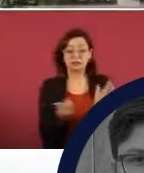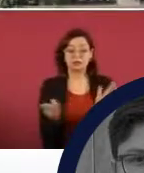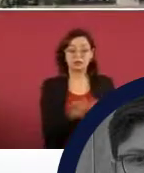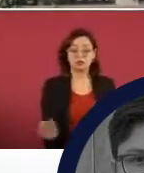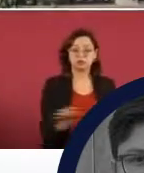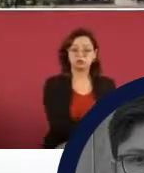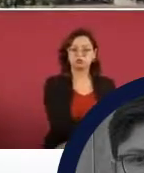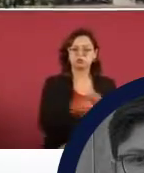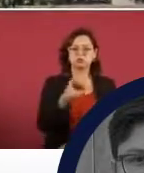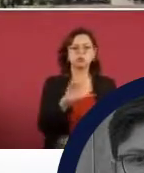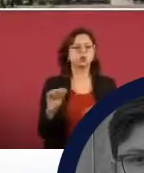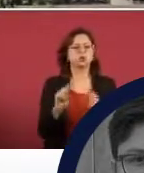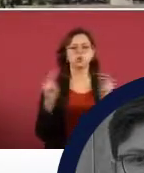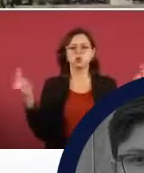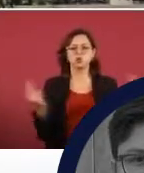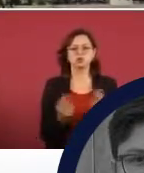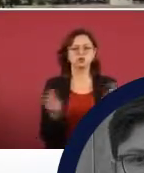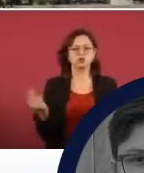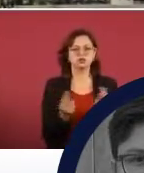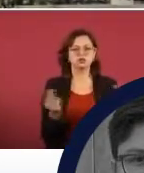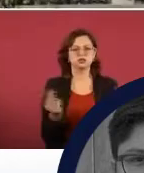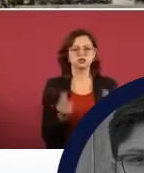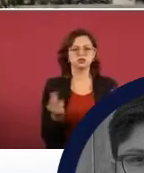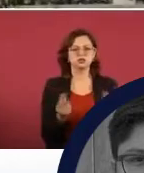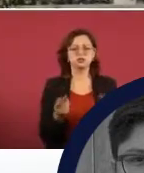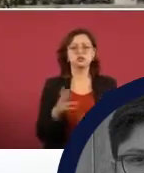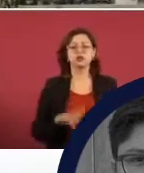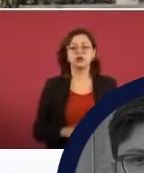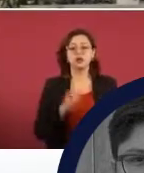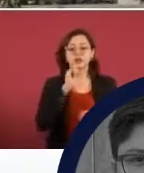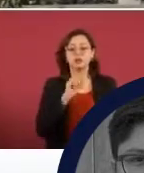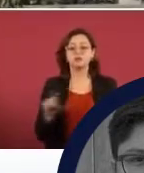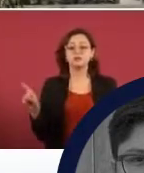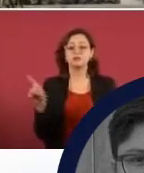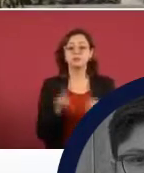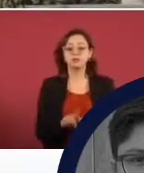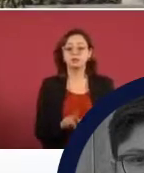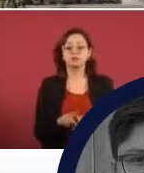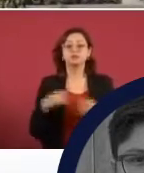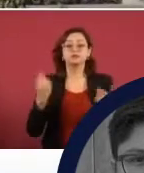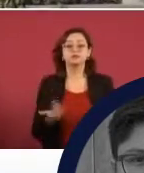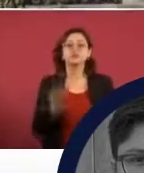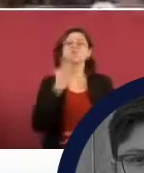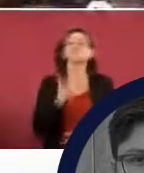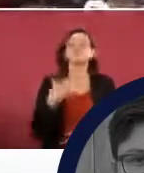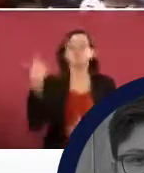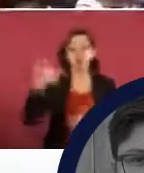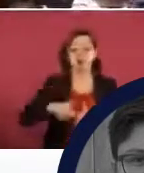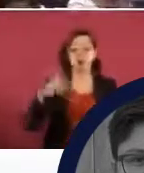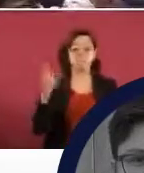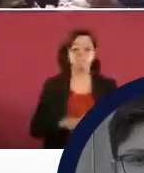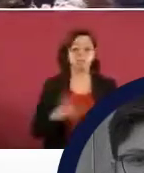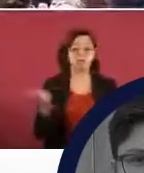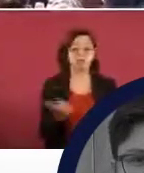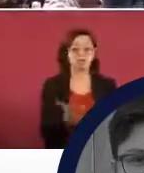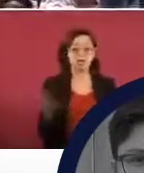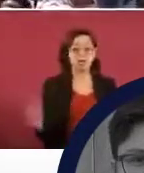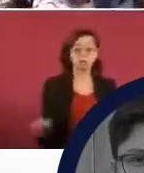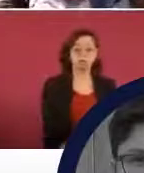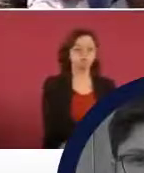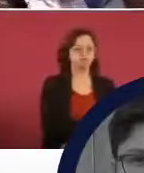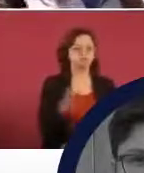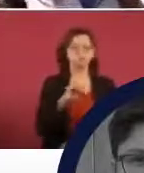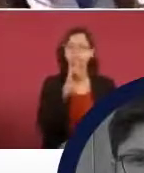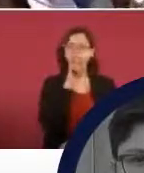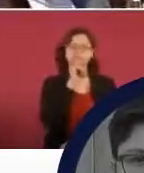completo, y no cumplió las expectativas que se había planteado de modernización económica ni de modernización política. Tuvimos